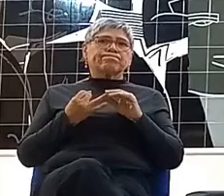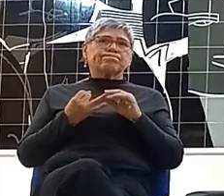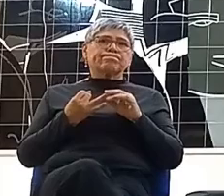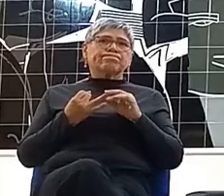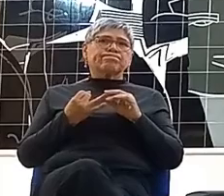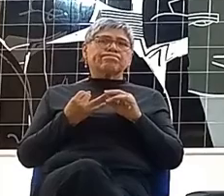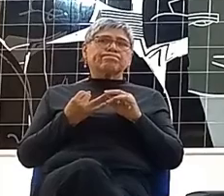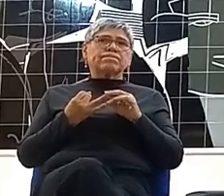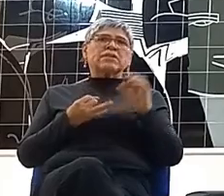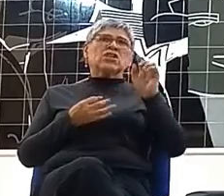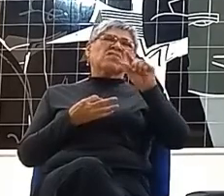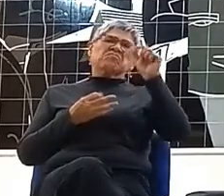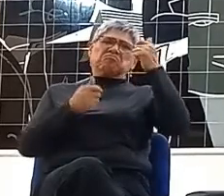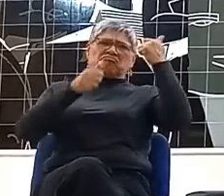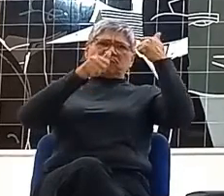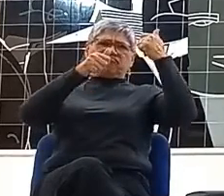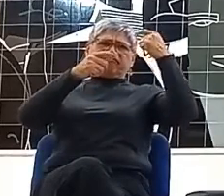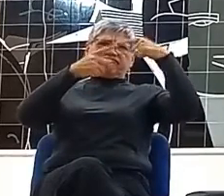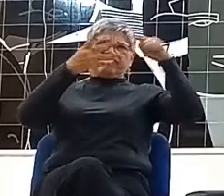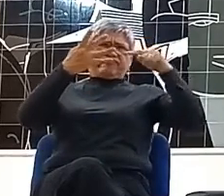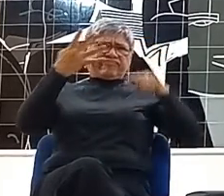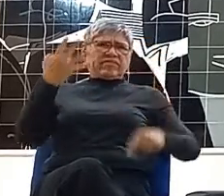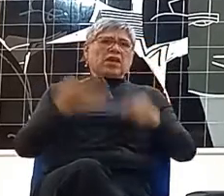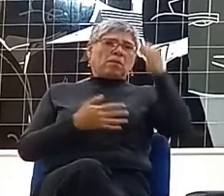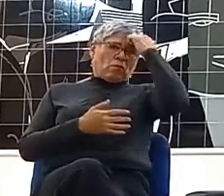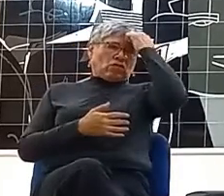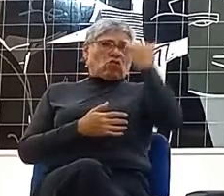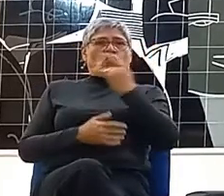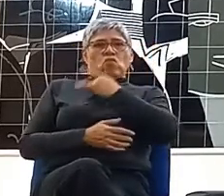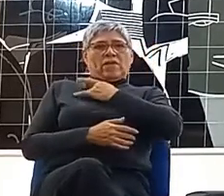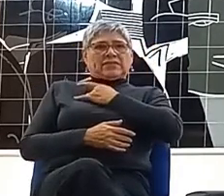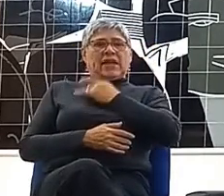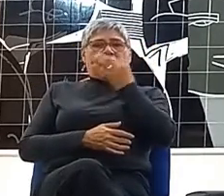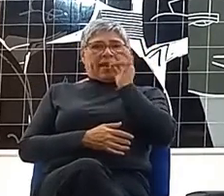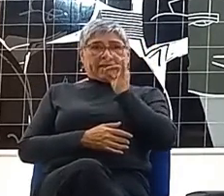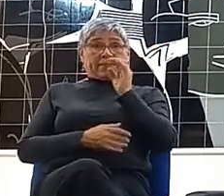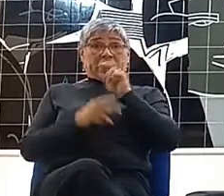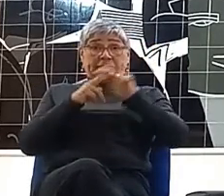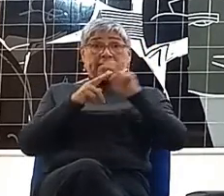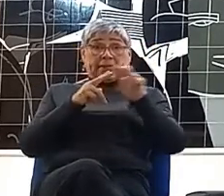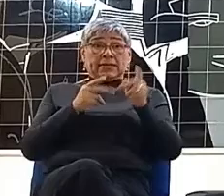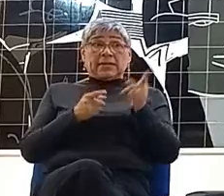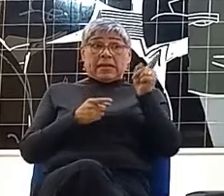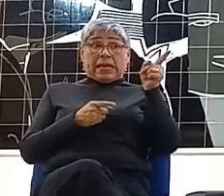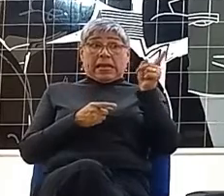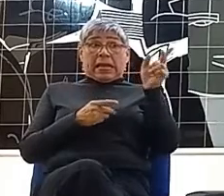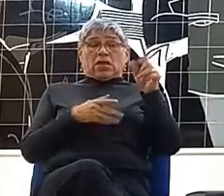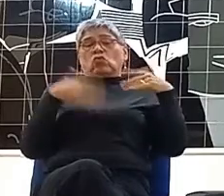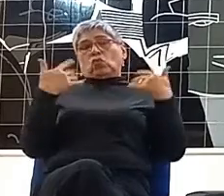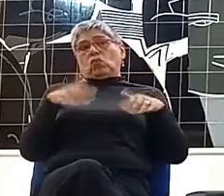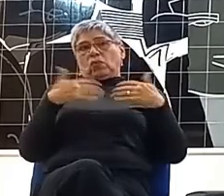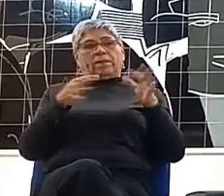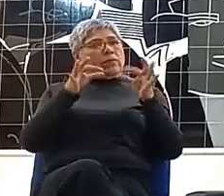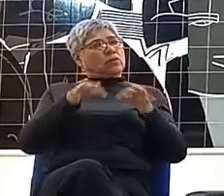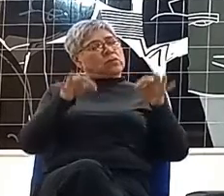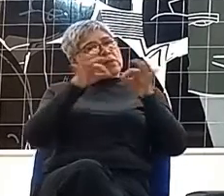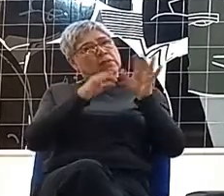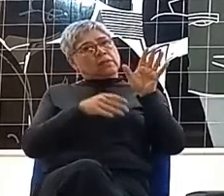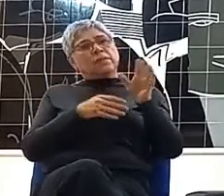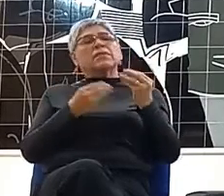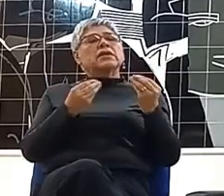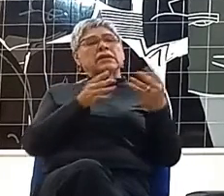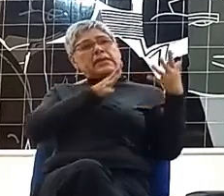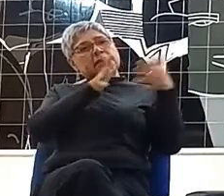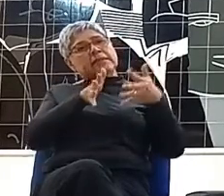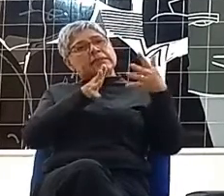una serie de profesores de la Universidad de Caldas de Manizales que fueron significativos en la